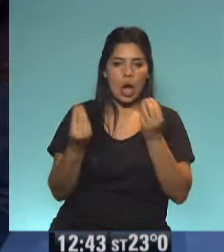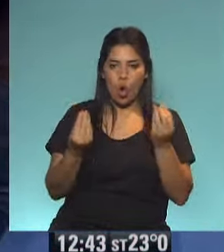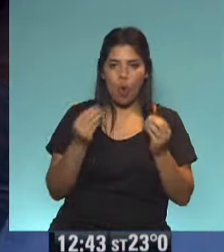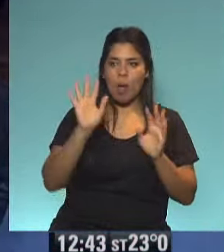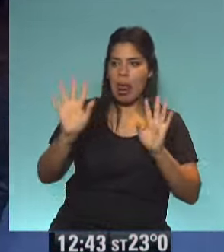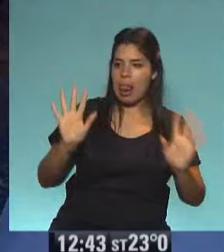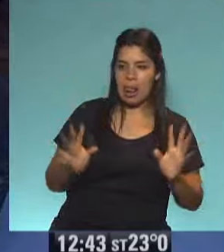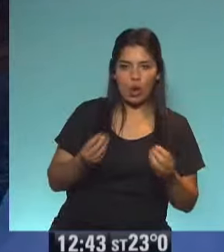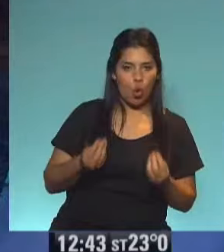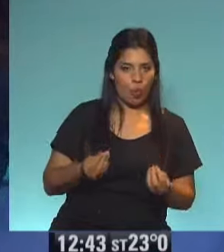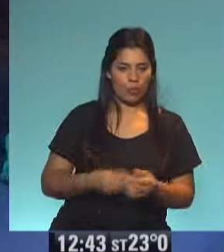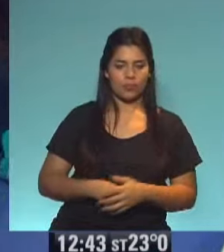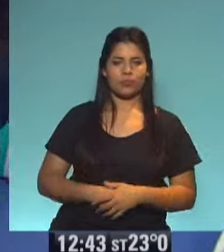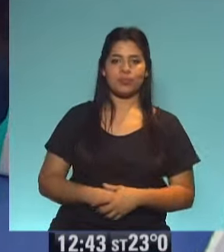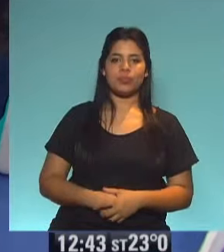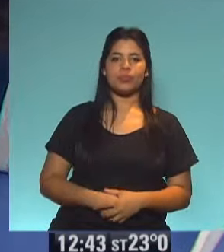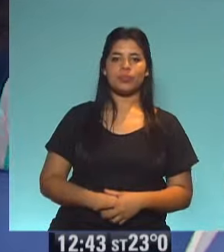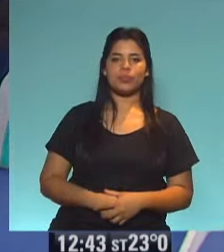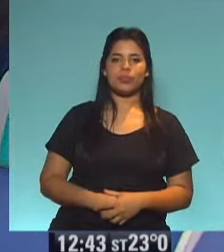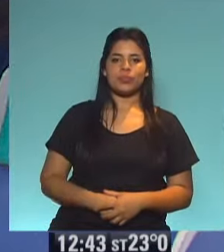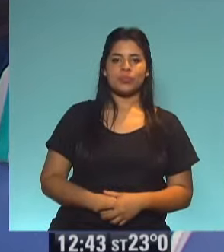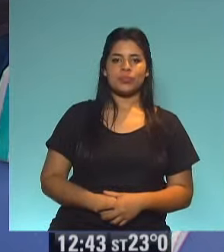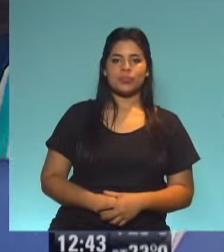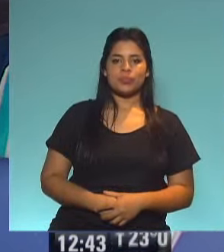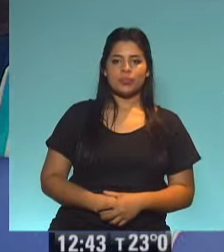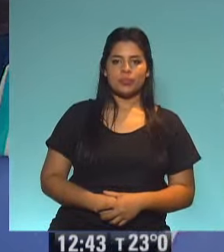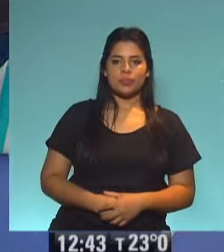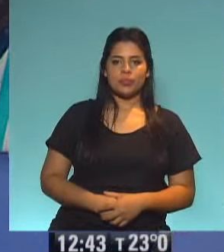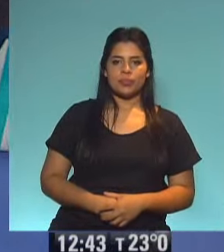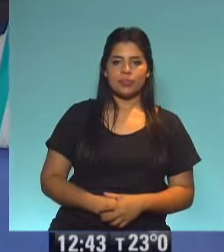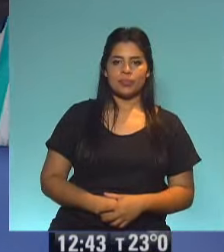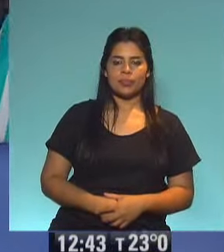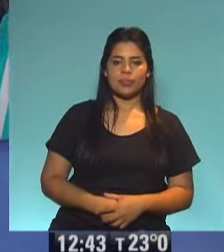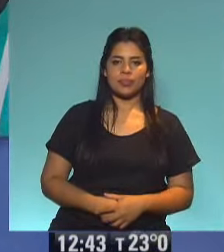encanta. Perfecto. Acá tengo este, que es un poco más